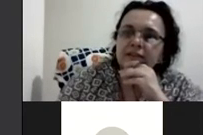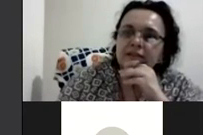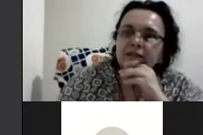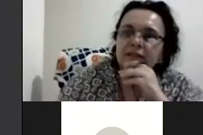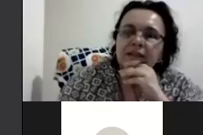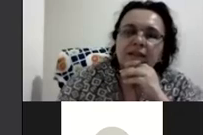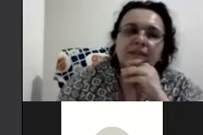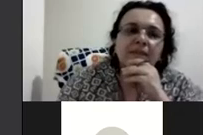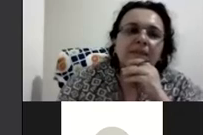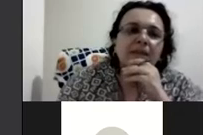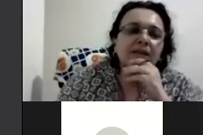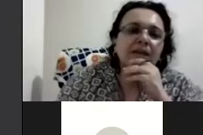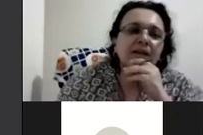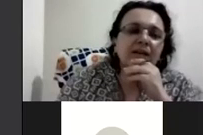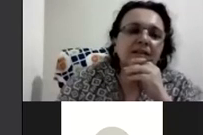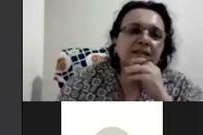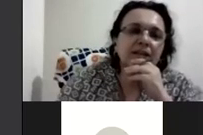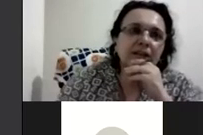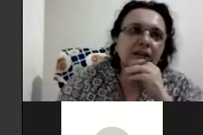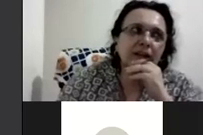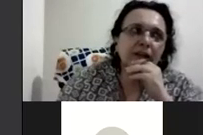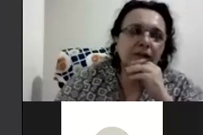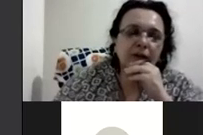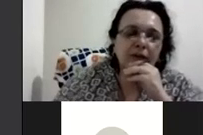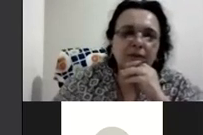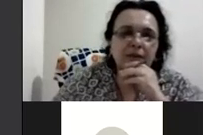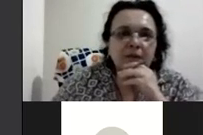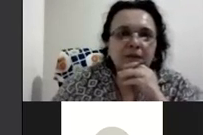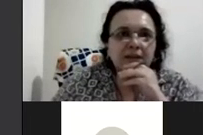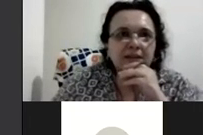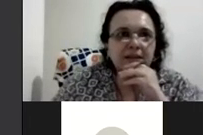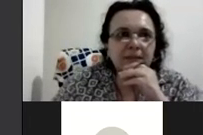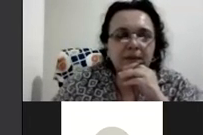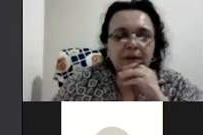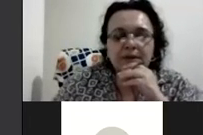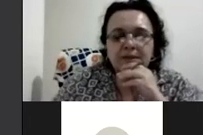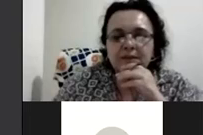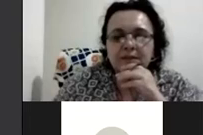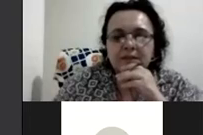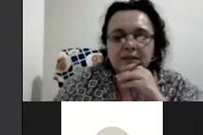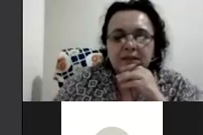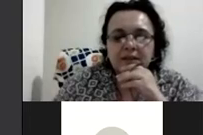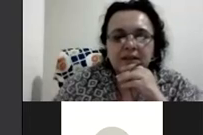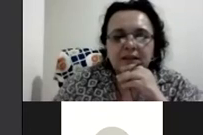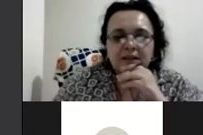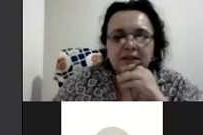me... Ajá. Merrier es no. No han escuchado cuando les dicen Merry Christmas.